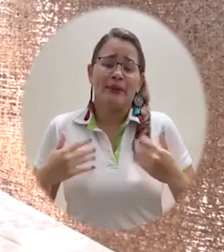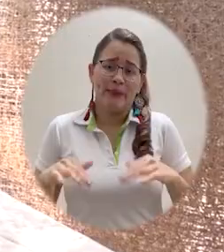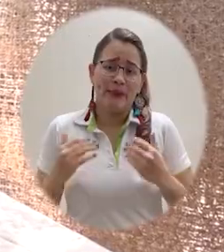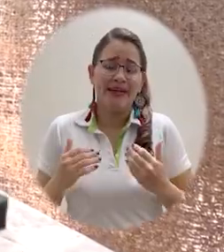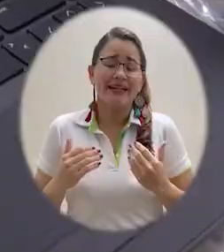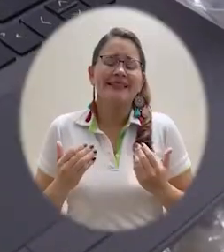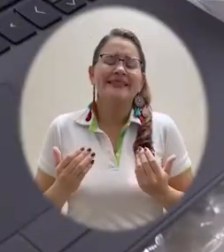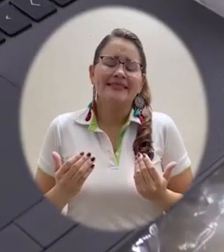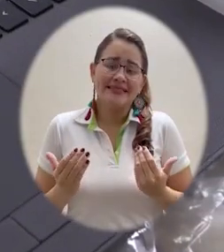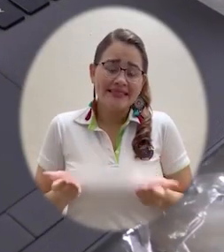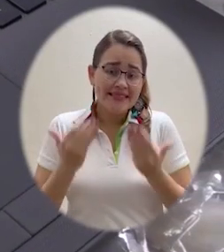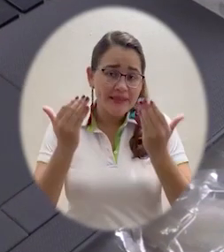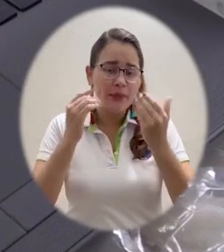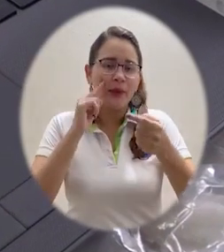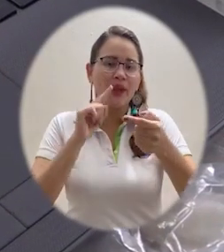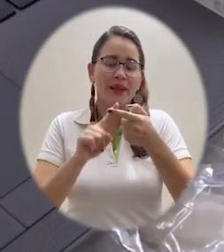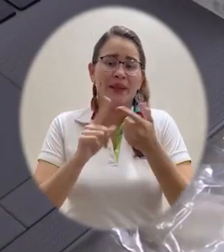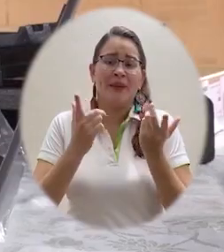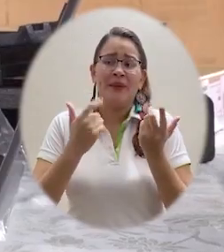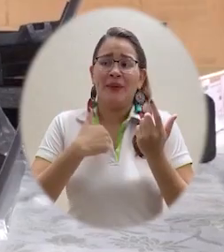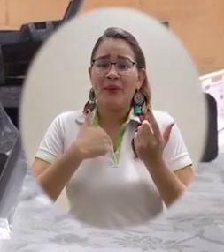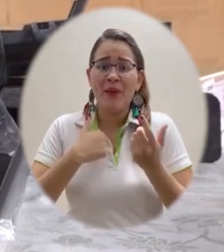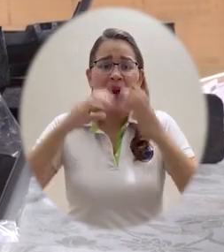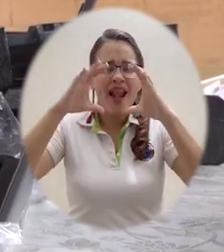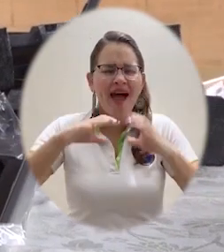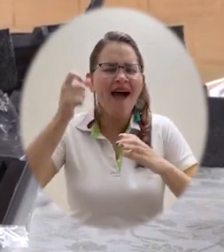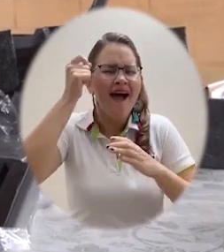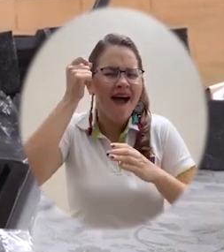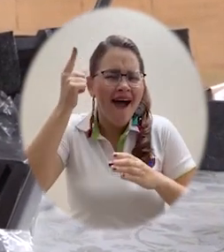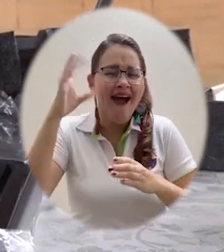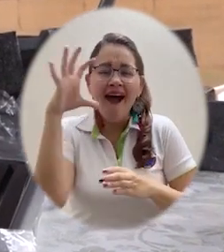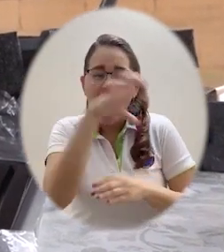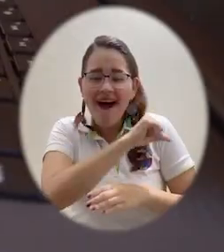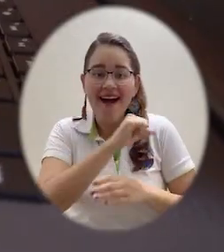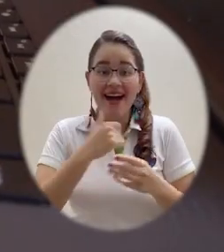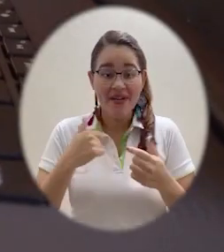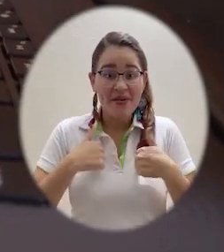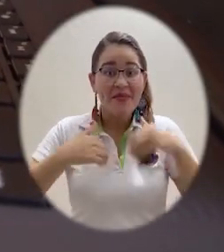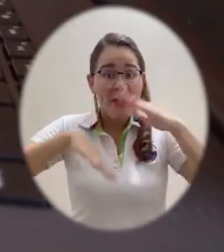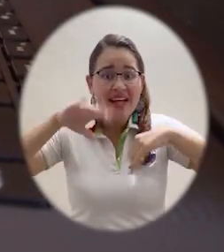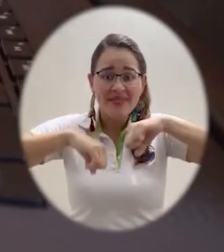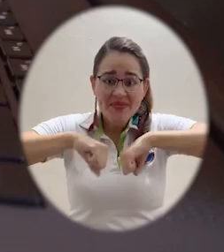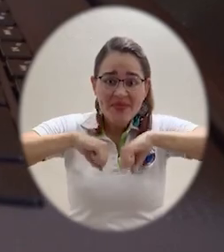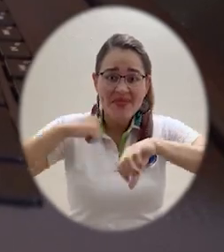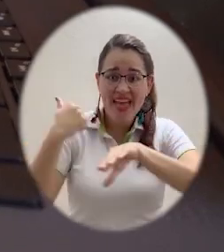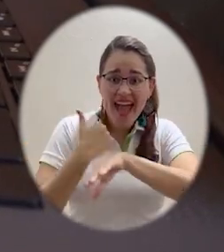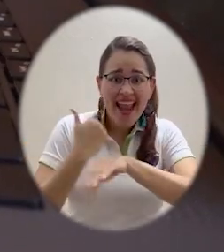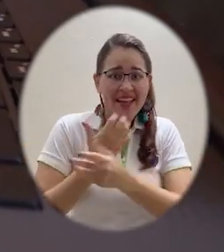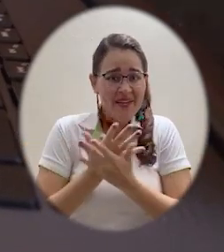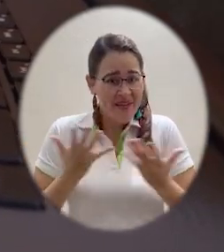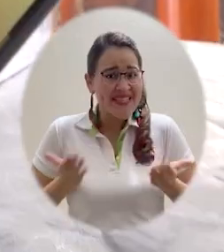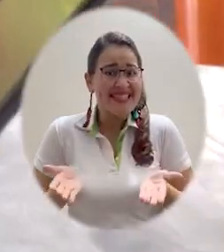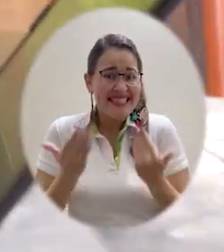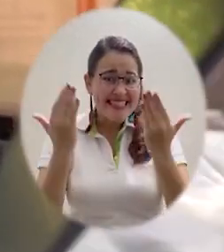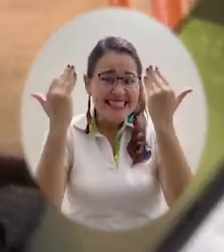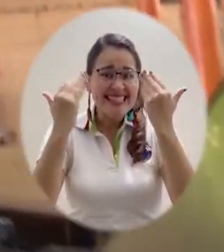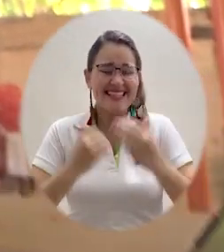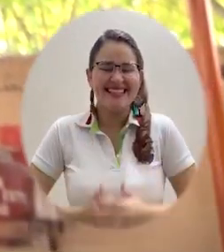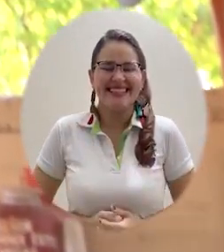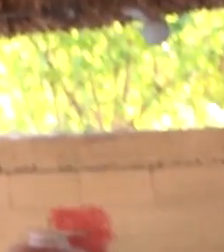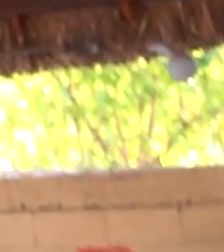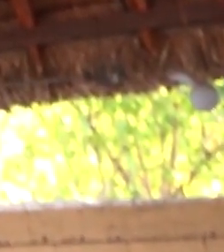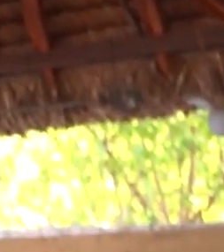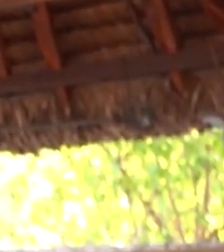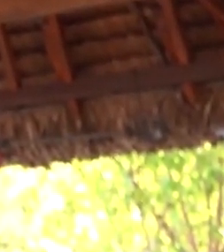Y por medio de esto voy a lograr comprender mejor, voy a poder trabajar más eficazmente y voy a poder rendir mejor en mis